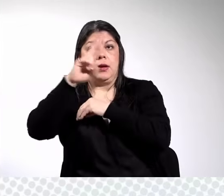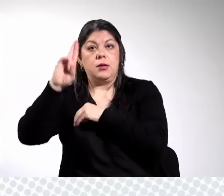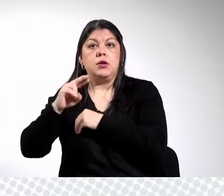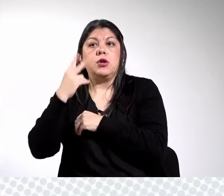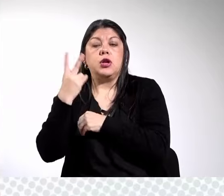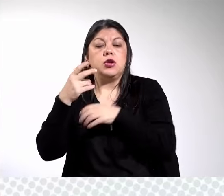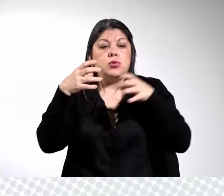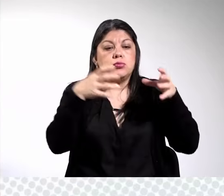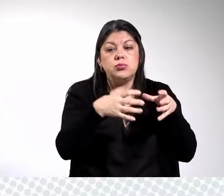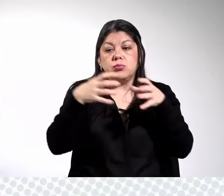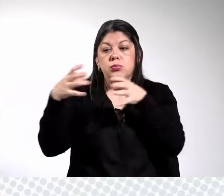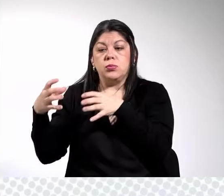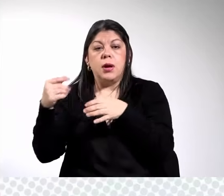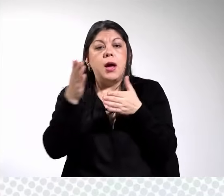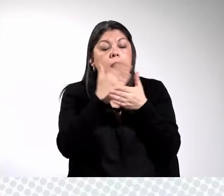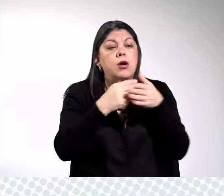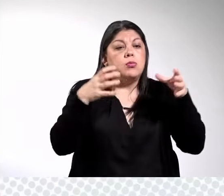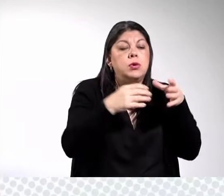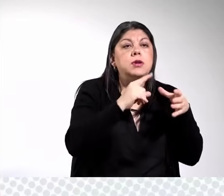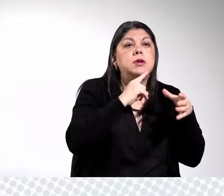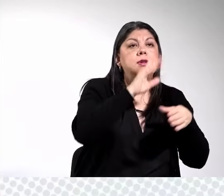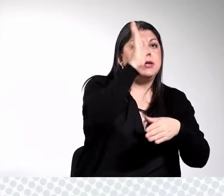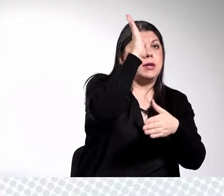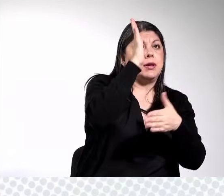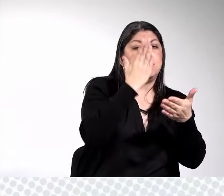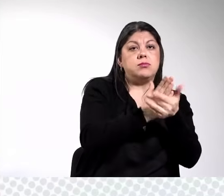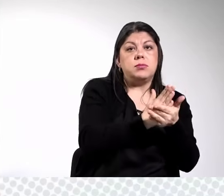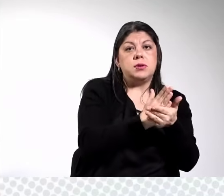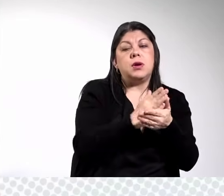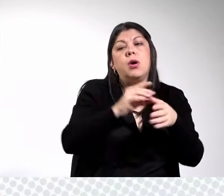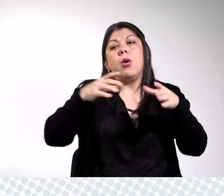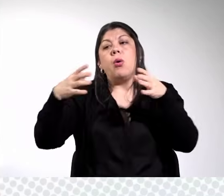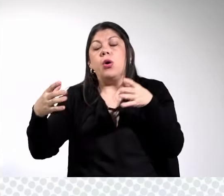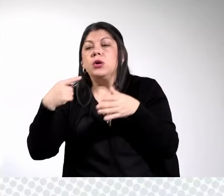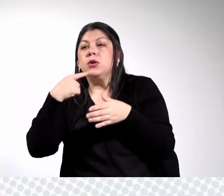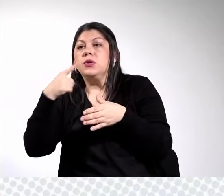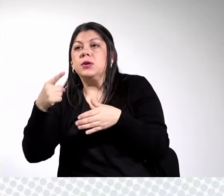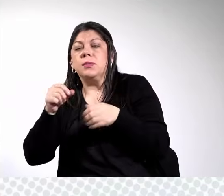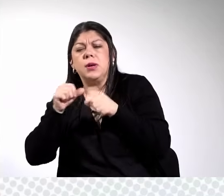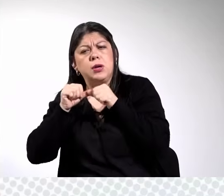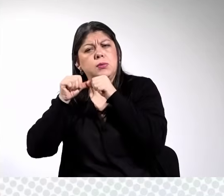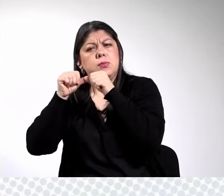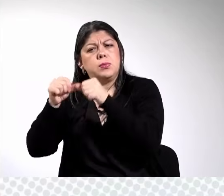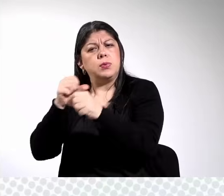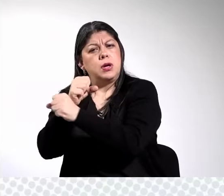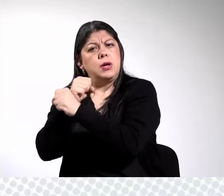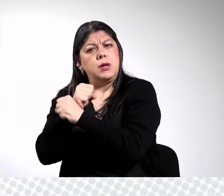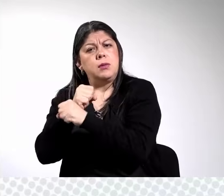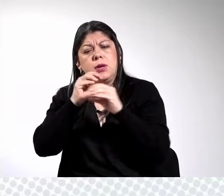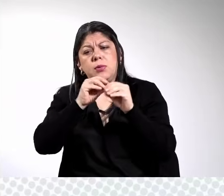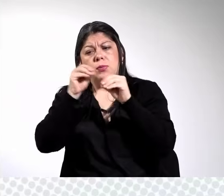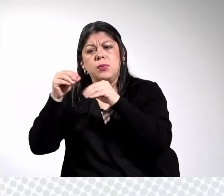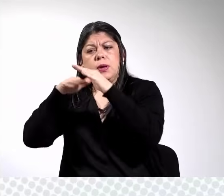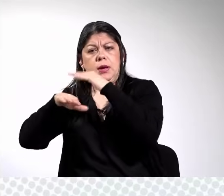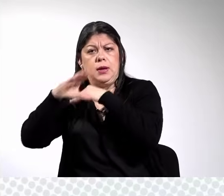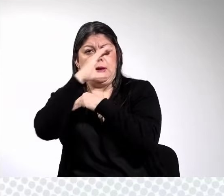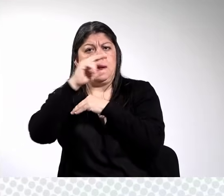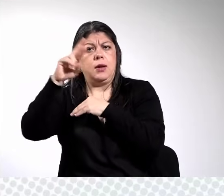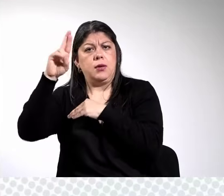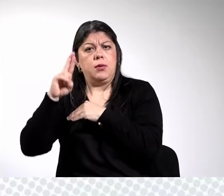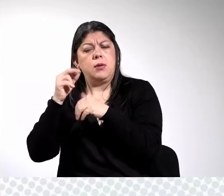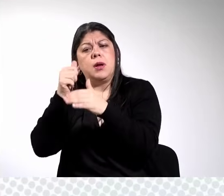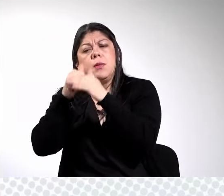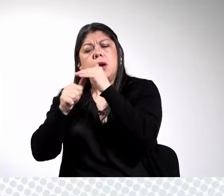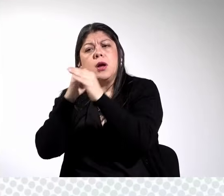posturas, aquellos quienes levantan la voz para detenerla y aquellos que levantan la voz por hacerla segura para quienes migran, sobre todo por temas de